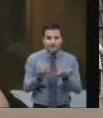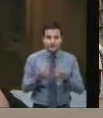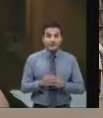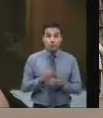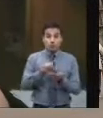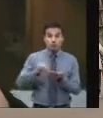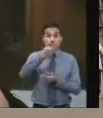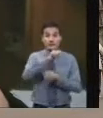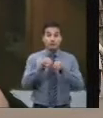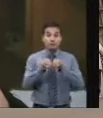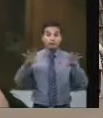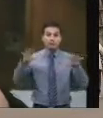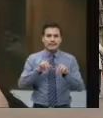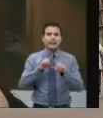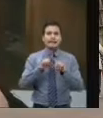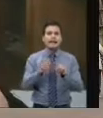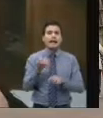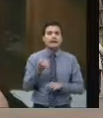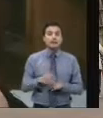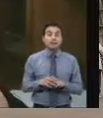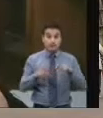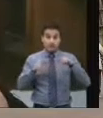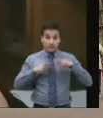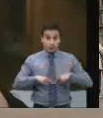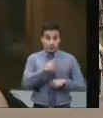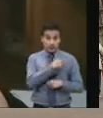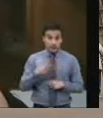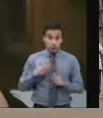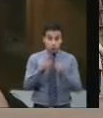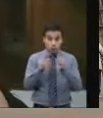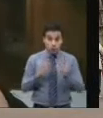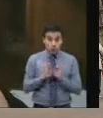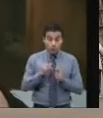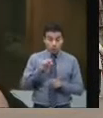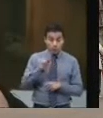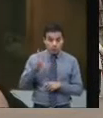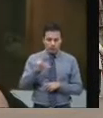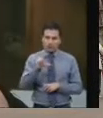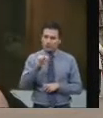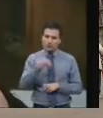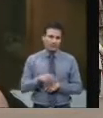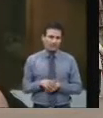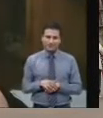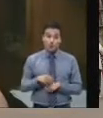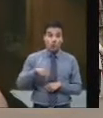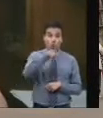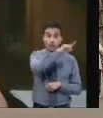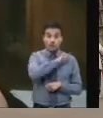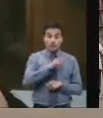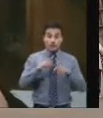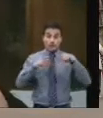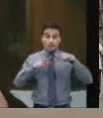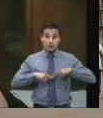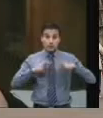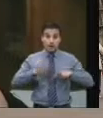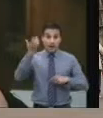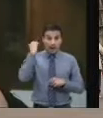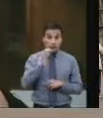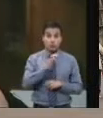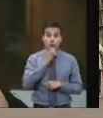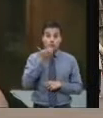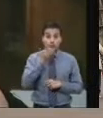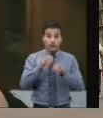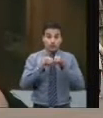hechas por personas militantes del Partido Verde o que con anterioridad de manera pública y constante se hayan manifestado como simpatizantes de ese